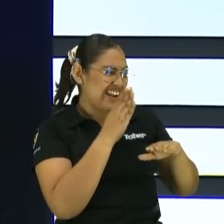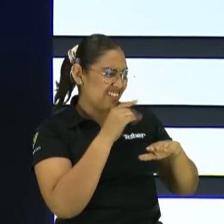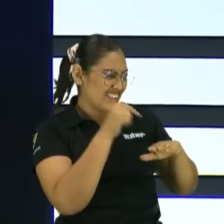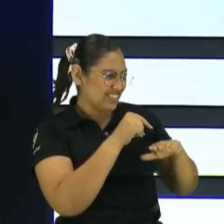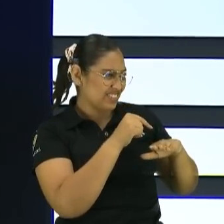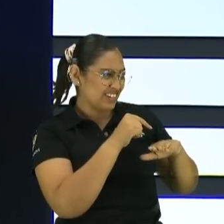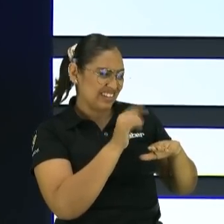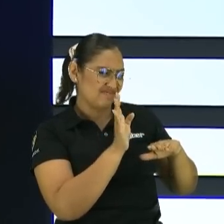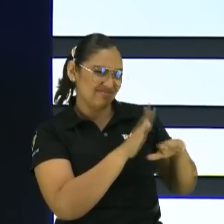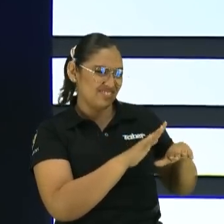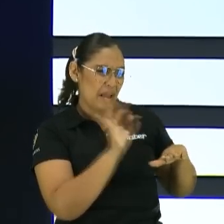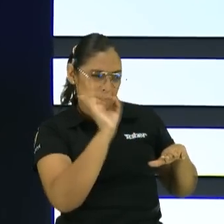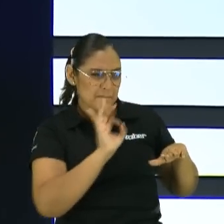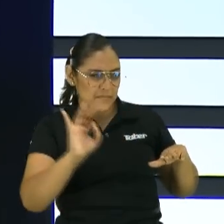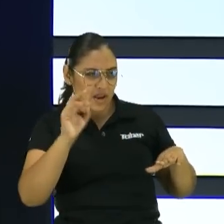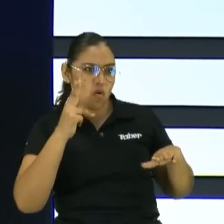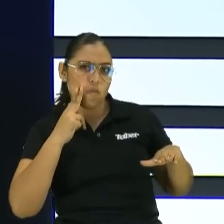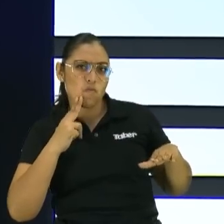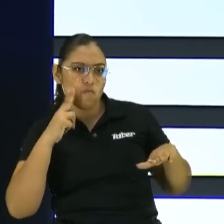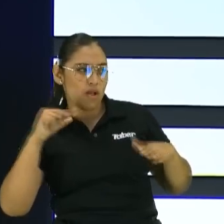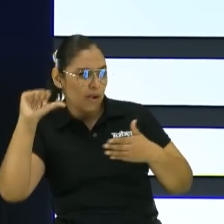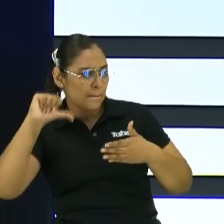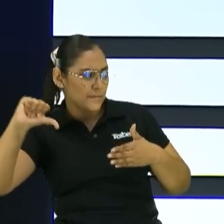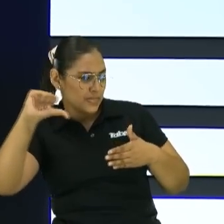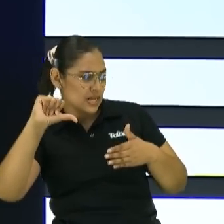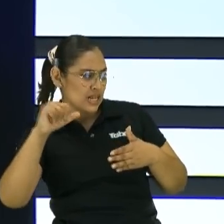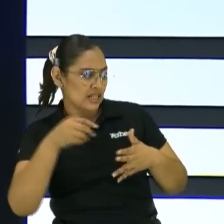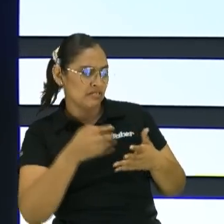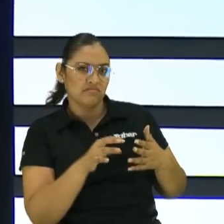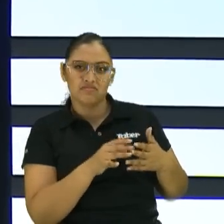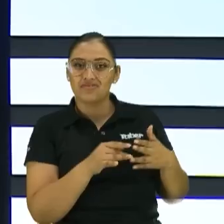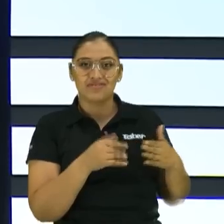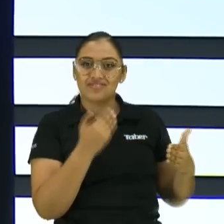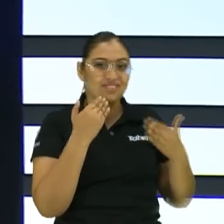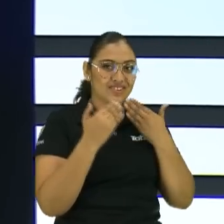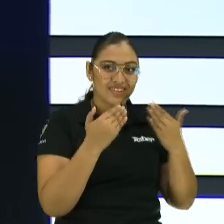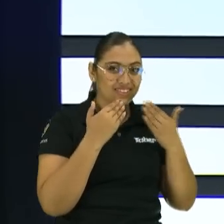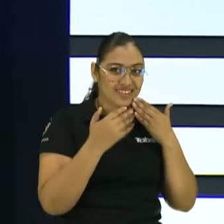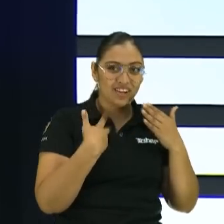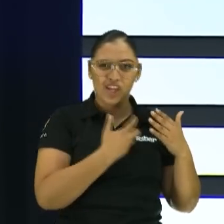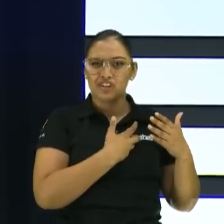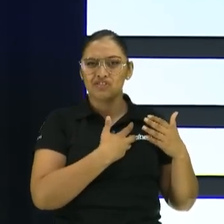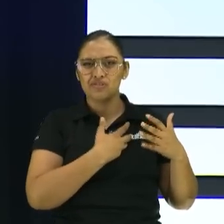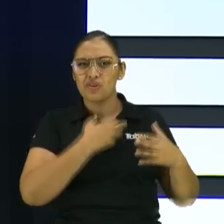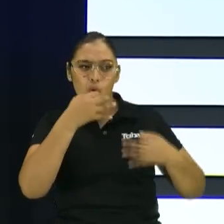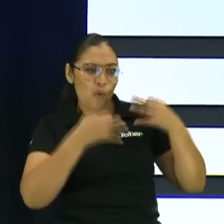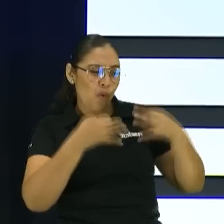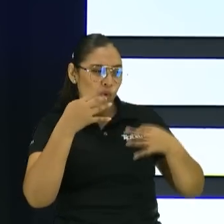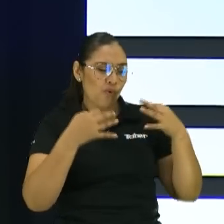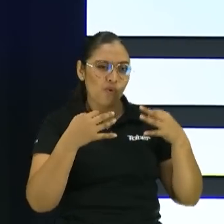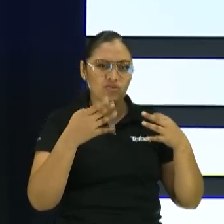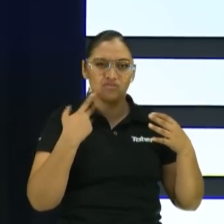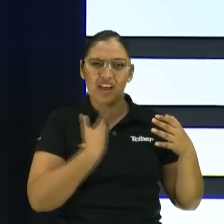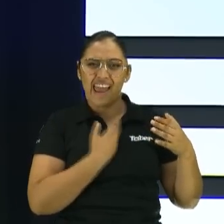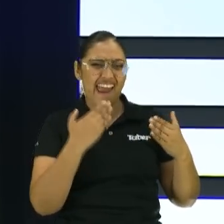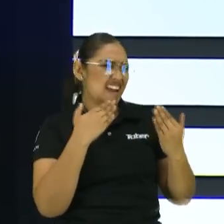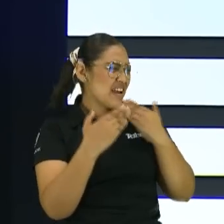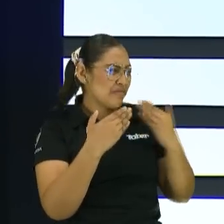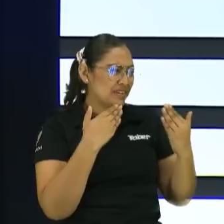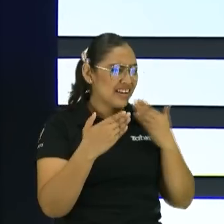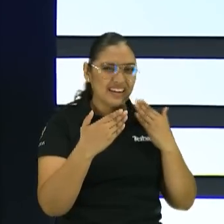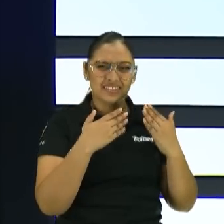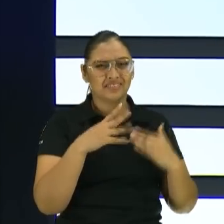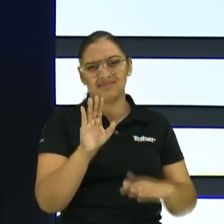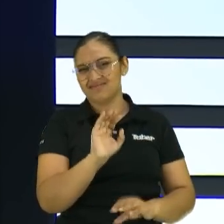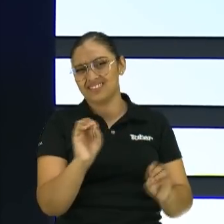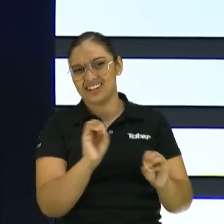usted Escoge pero no tiene usted que estar justificando porque yo tengo que ir amigo y hermano una mujer